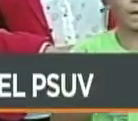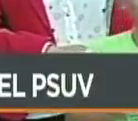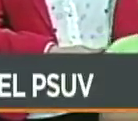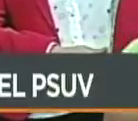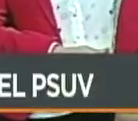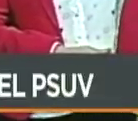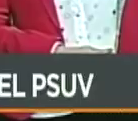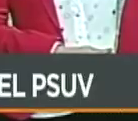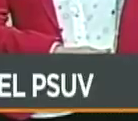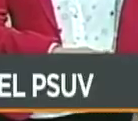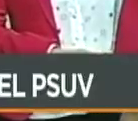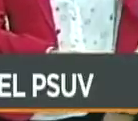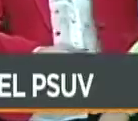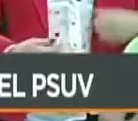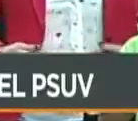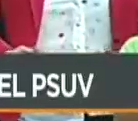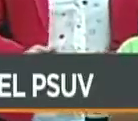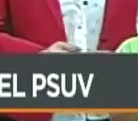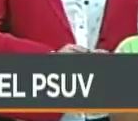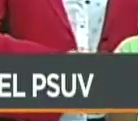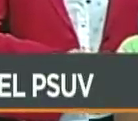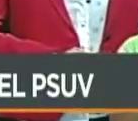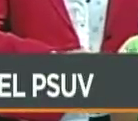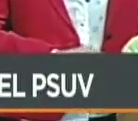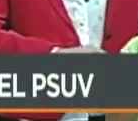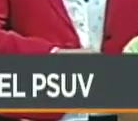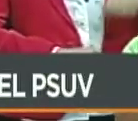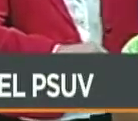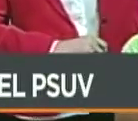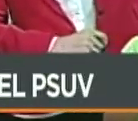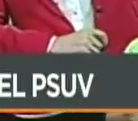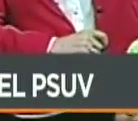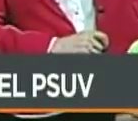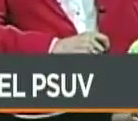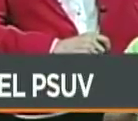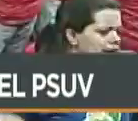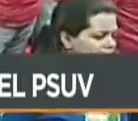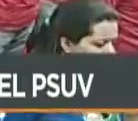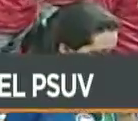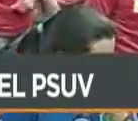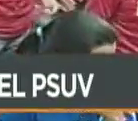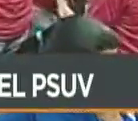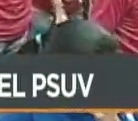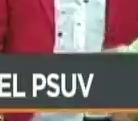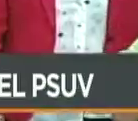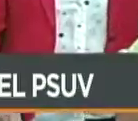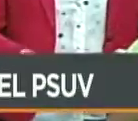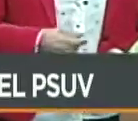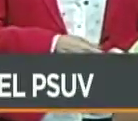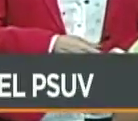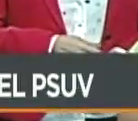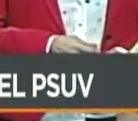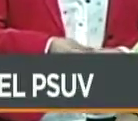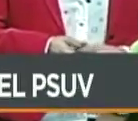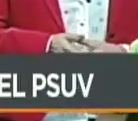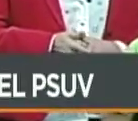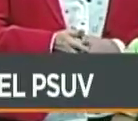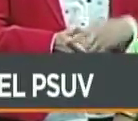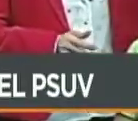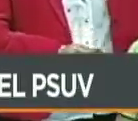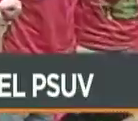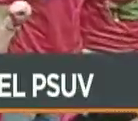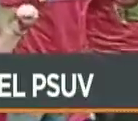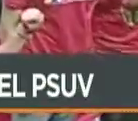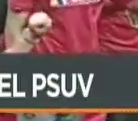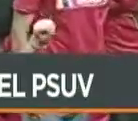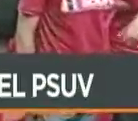Simón Bolívar, que viva el legado antiimperialista de Hugo Chávez, que viva del día del antiimperialismo